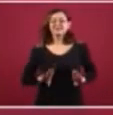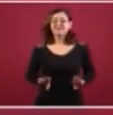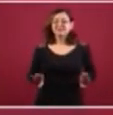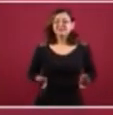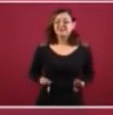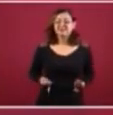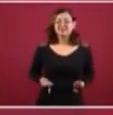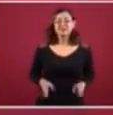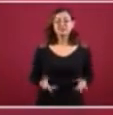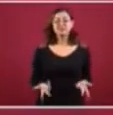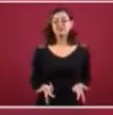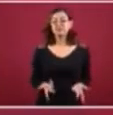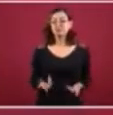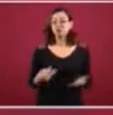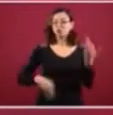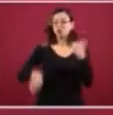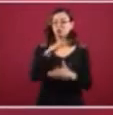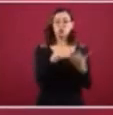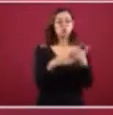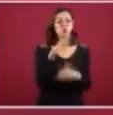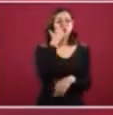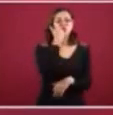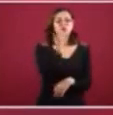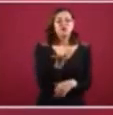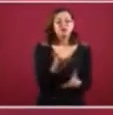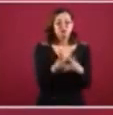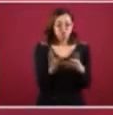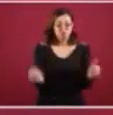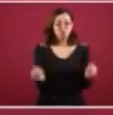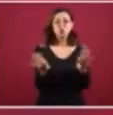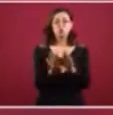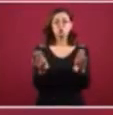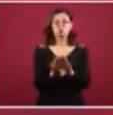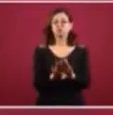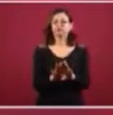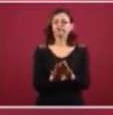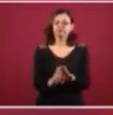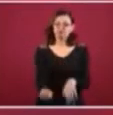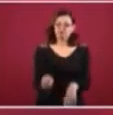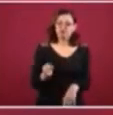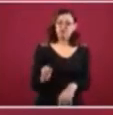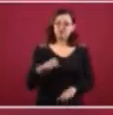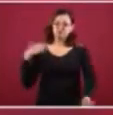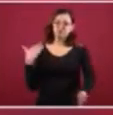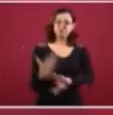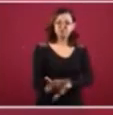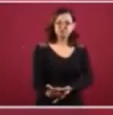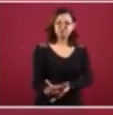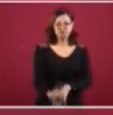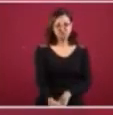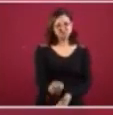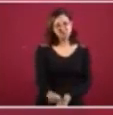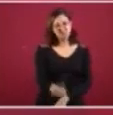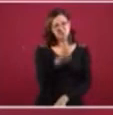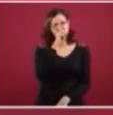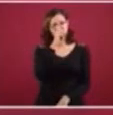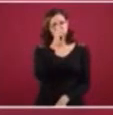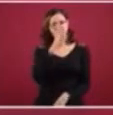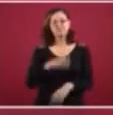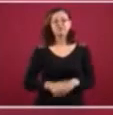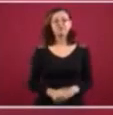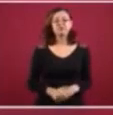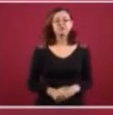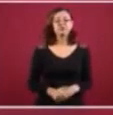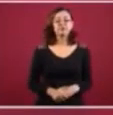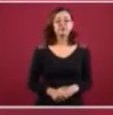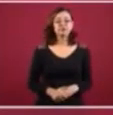Ellos todo lo quieren resolver con la fuerza. Mano dura. ¿Se acuerdan